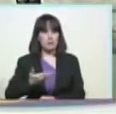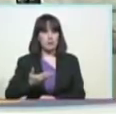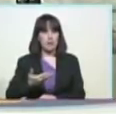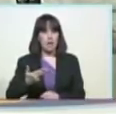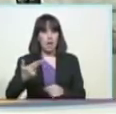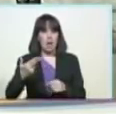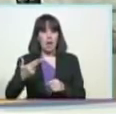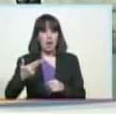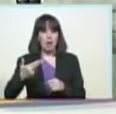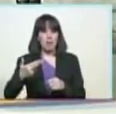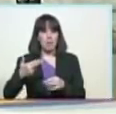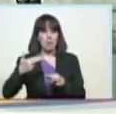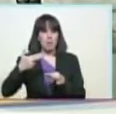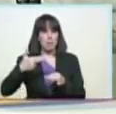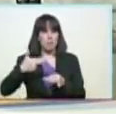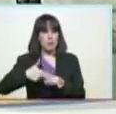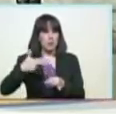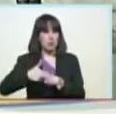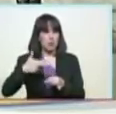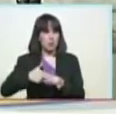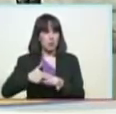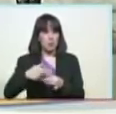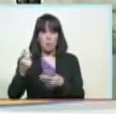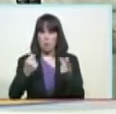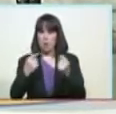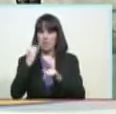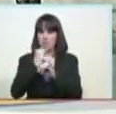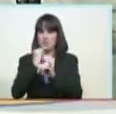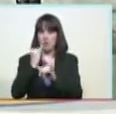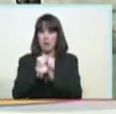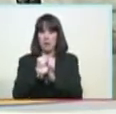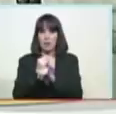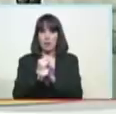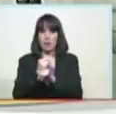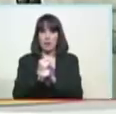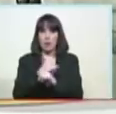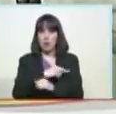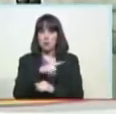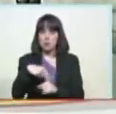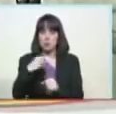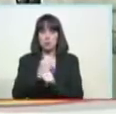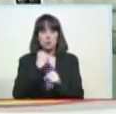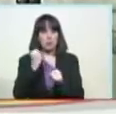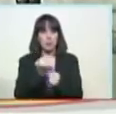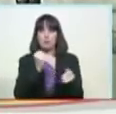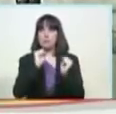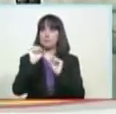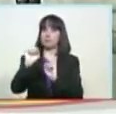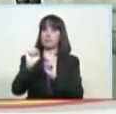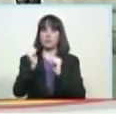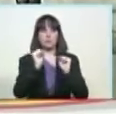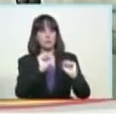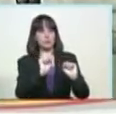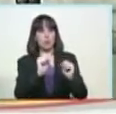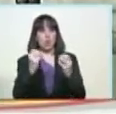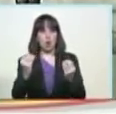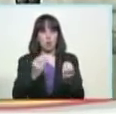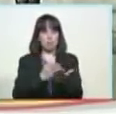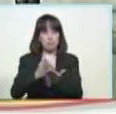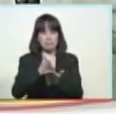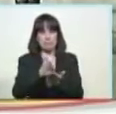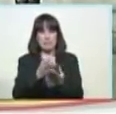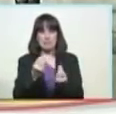petró con el petró hemos venido defendiendo en esta etapa de guerra económica y